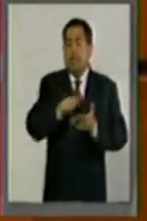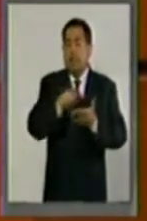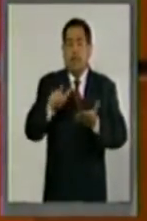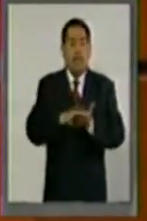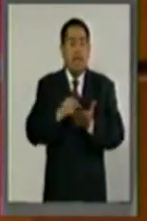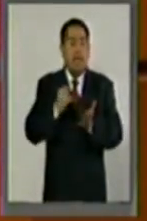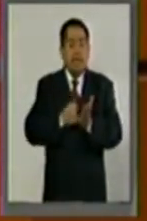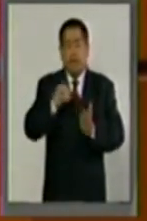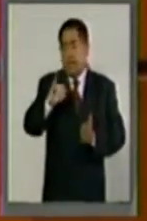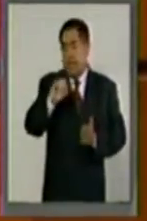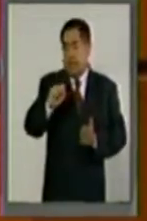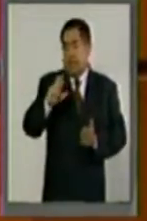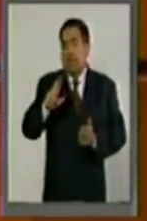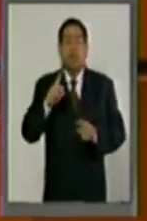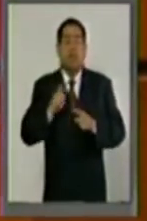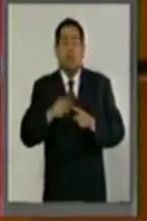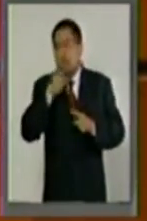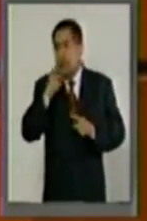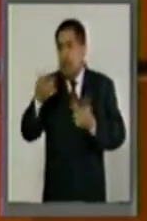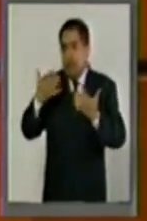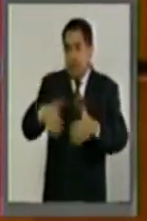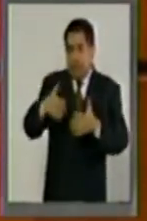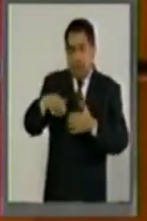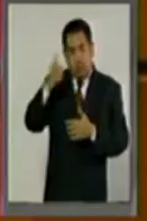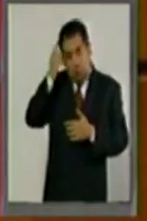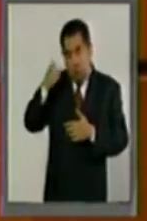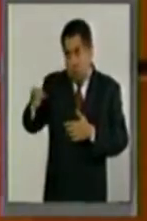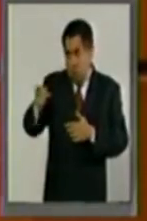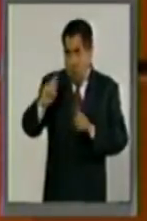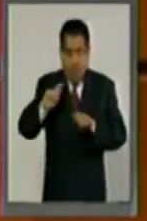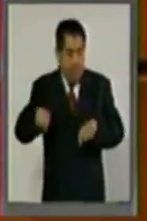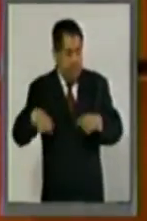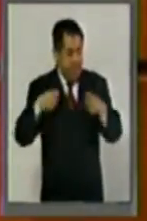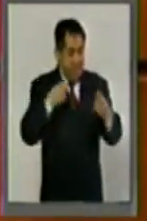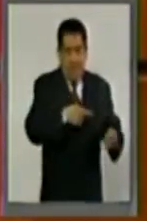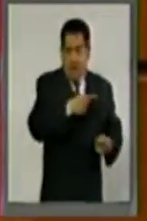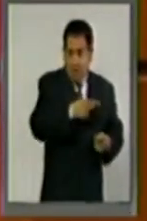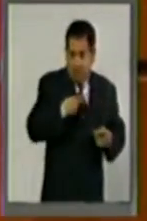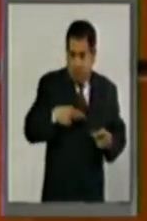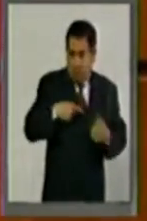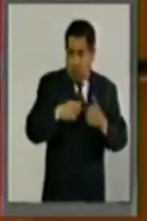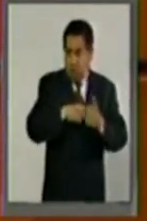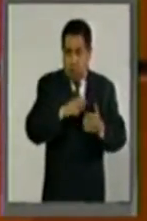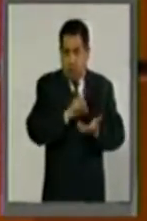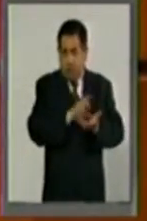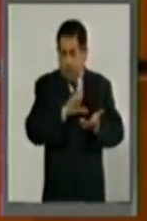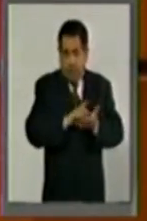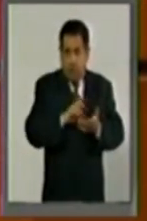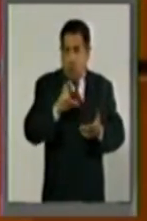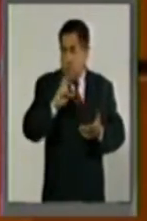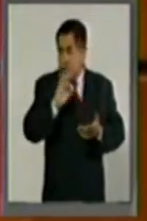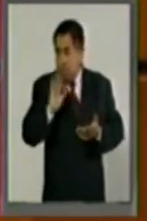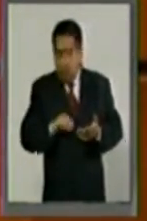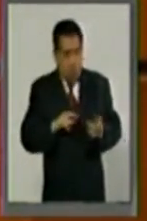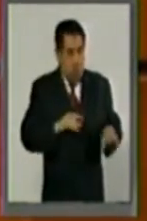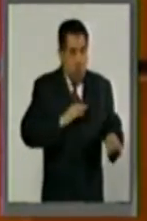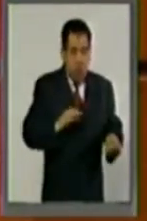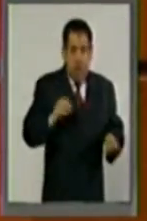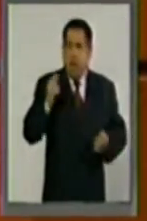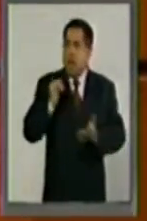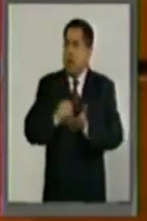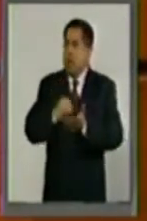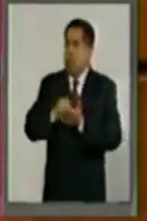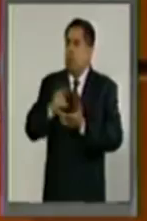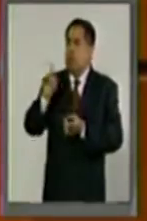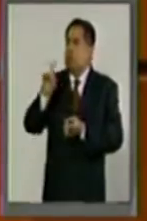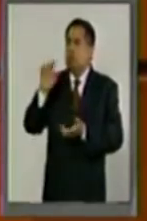Impuestos sobre la Renta que los patrones que empleen a personas con 80% de discapacidad pueden reducir sus ingresos el 100% del impuesto